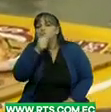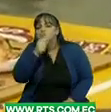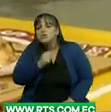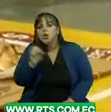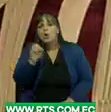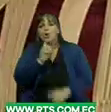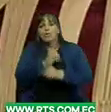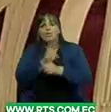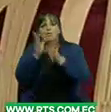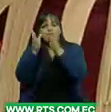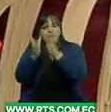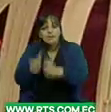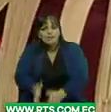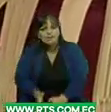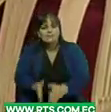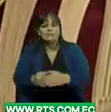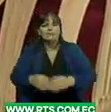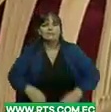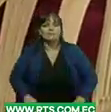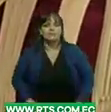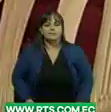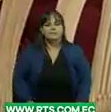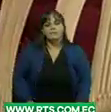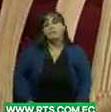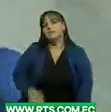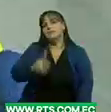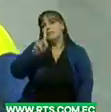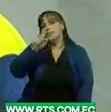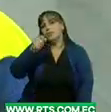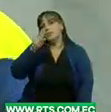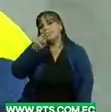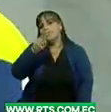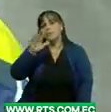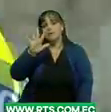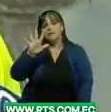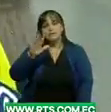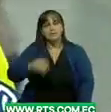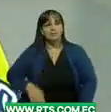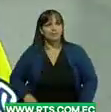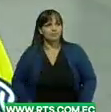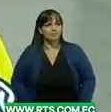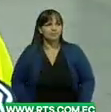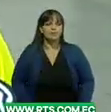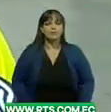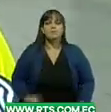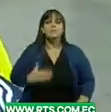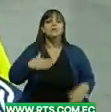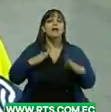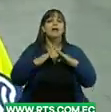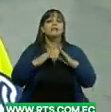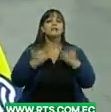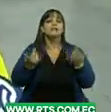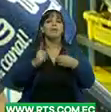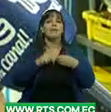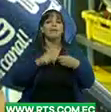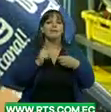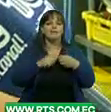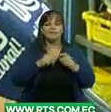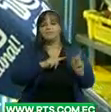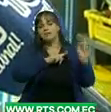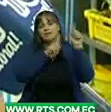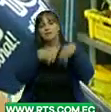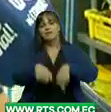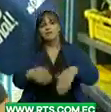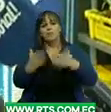con capacidades especiales. Vengo de Quito para hacer un paseíto para disfrutar las vacaciones. Muy económico, no está tan caro, está accesible. Los chefs me